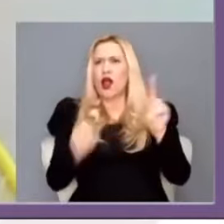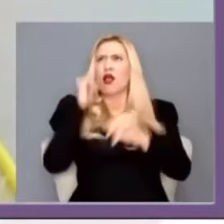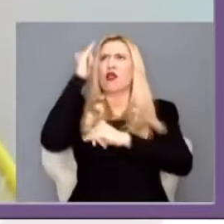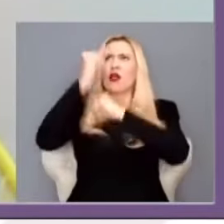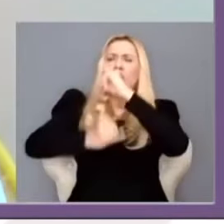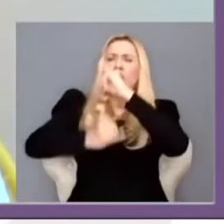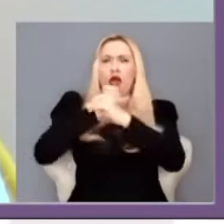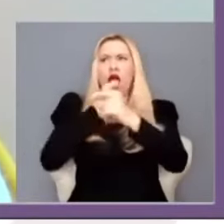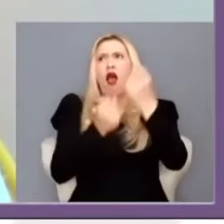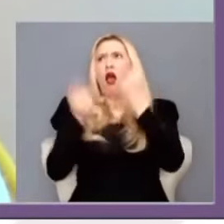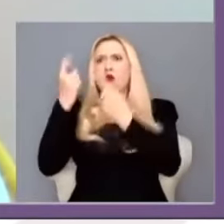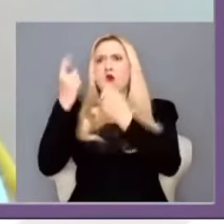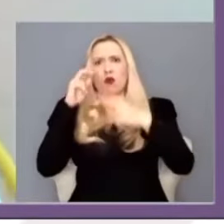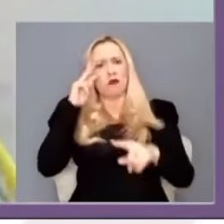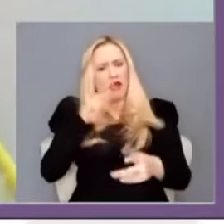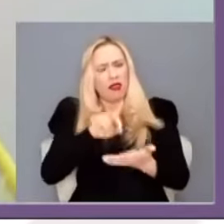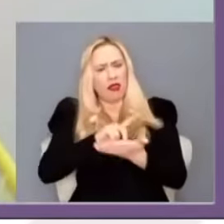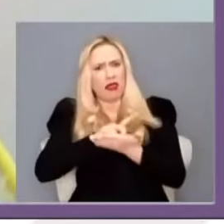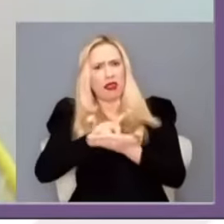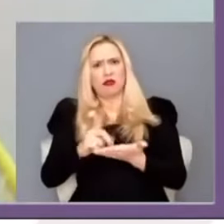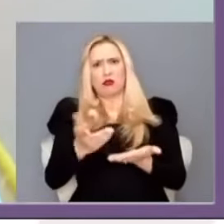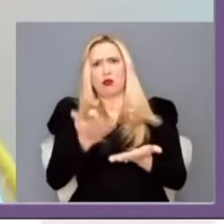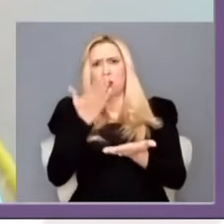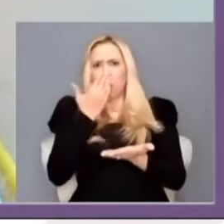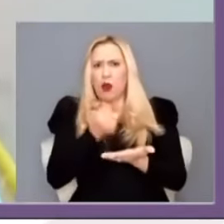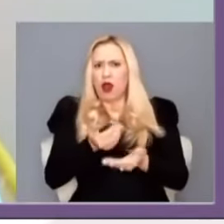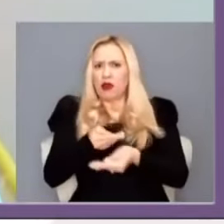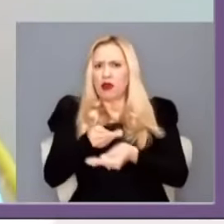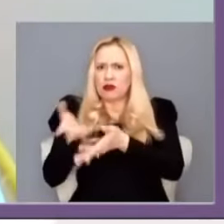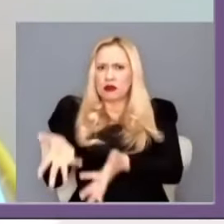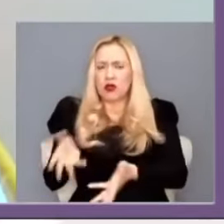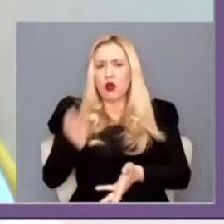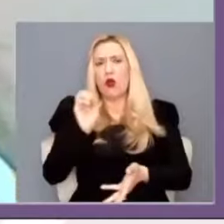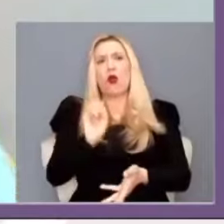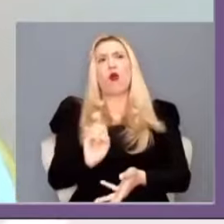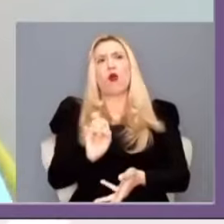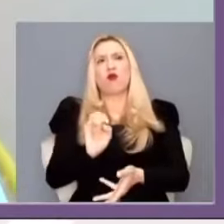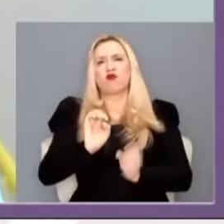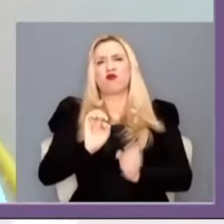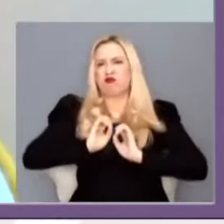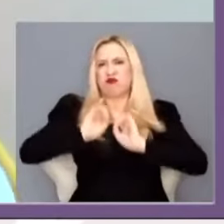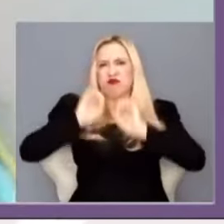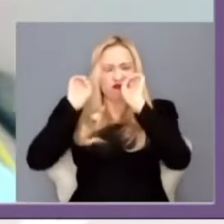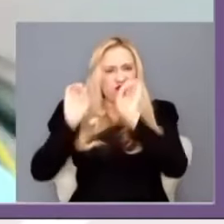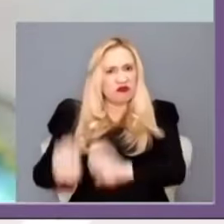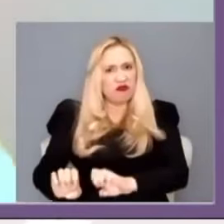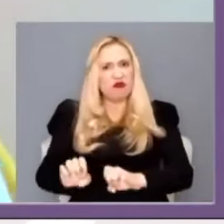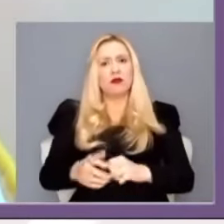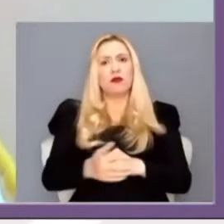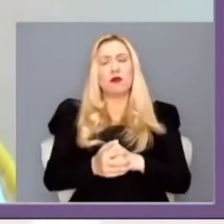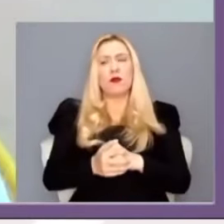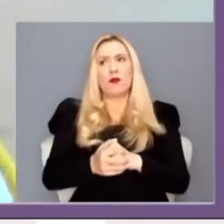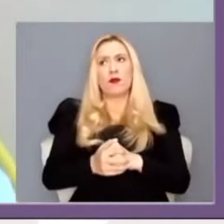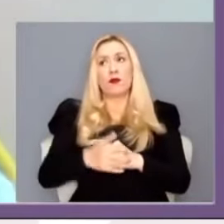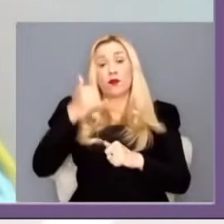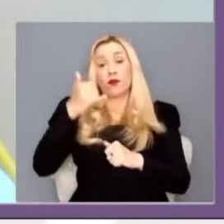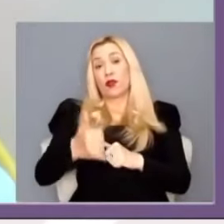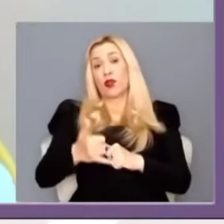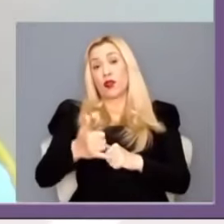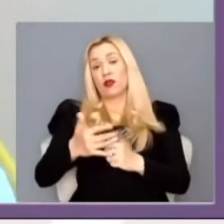cuestionado derechos básicos o aquellos movimientos que promueven discursos transodiantes y por supuesto los que promueven los